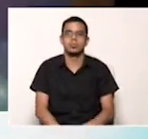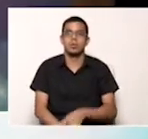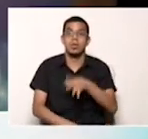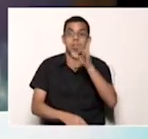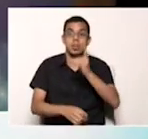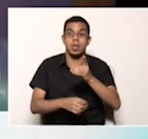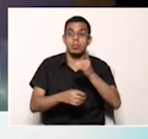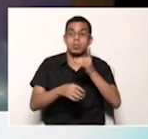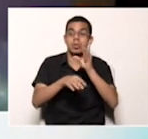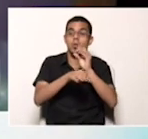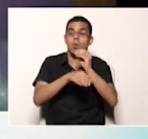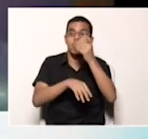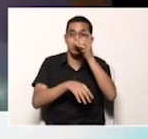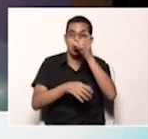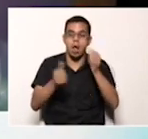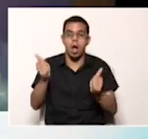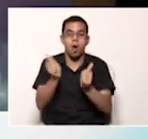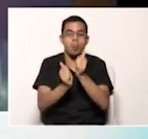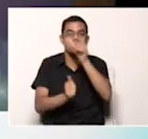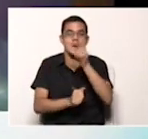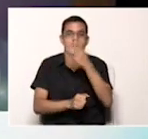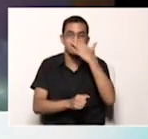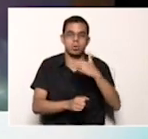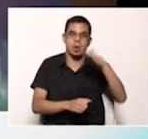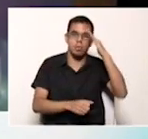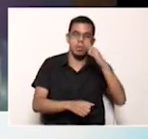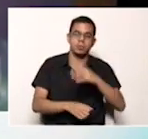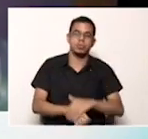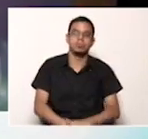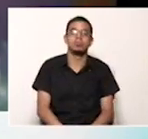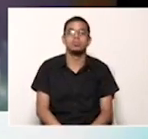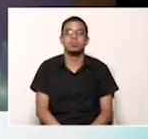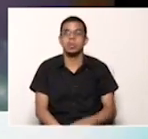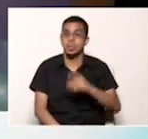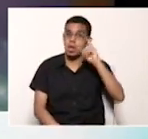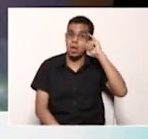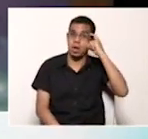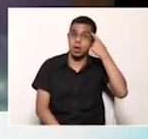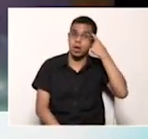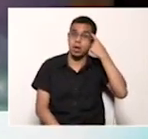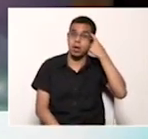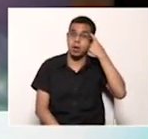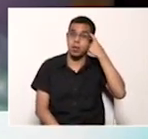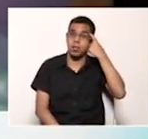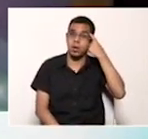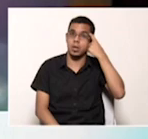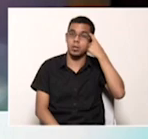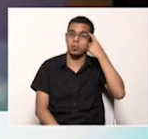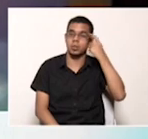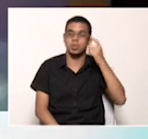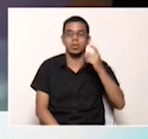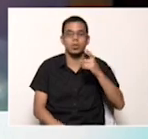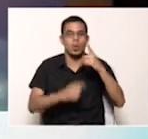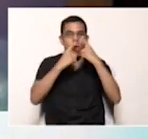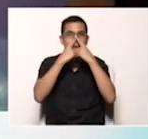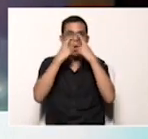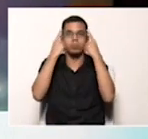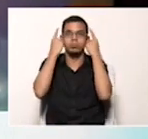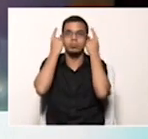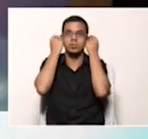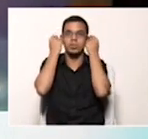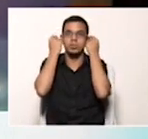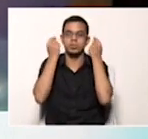bajo la supervisión de padres, madres o representantes. También les recordamos el uso de